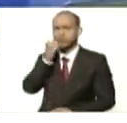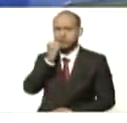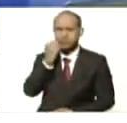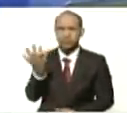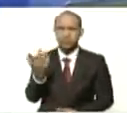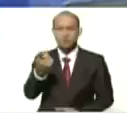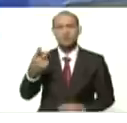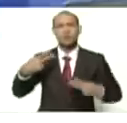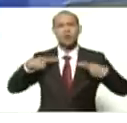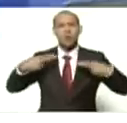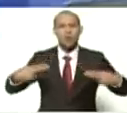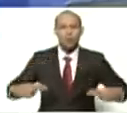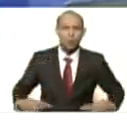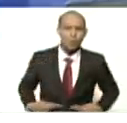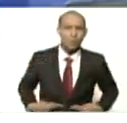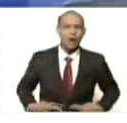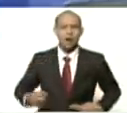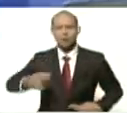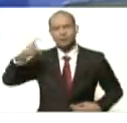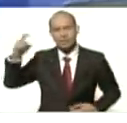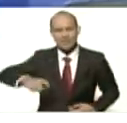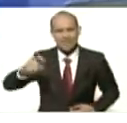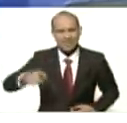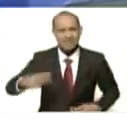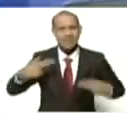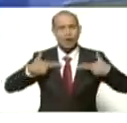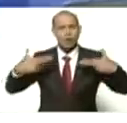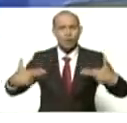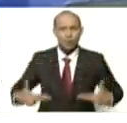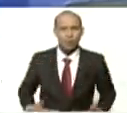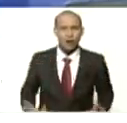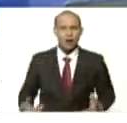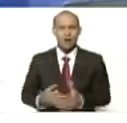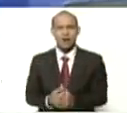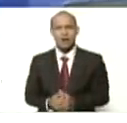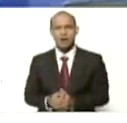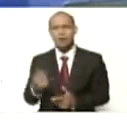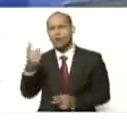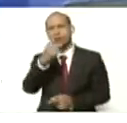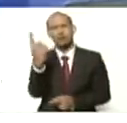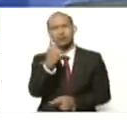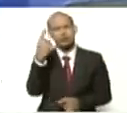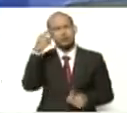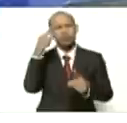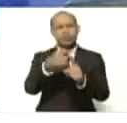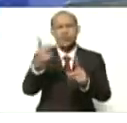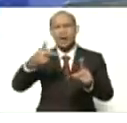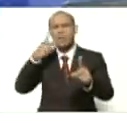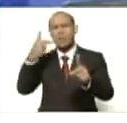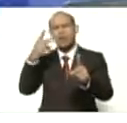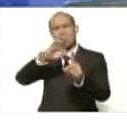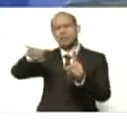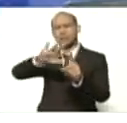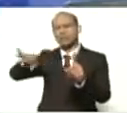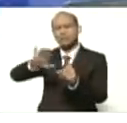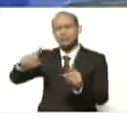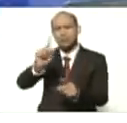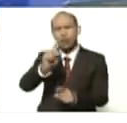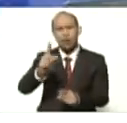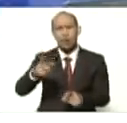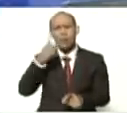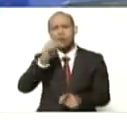humano esencialmente humano no tiene que ver con la confrontación política geopolítica